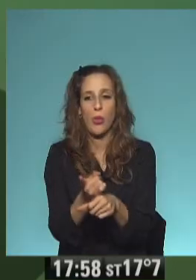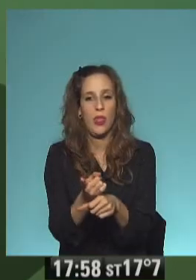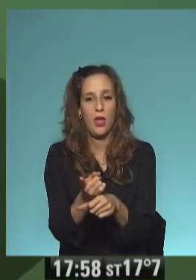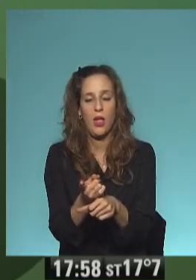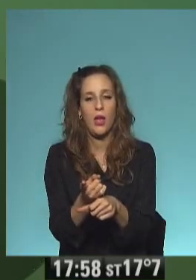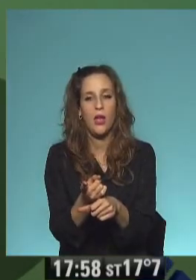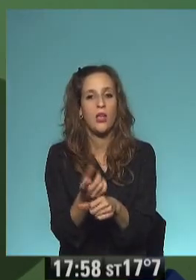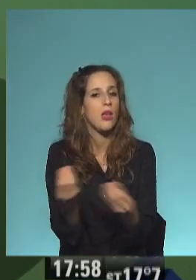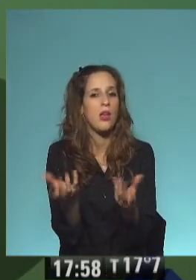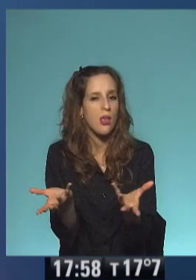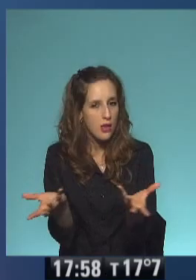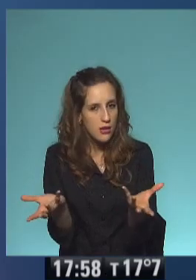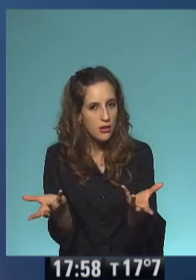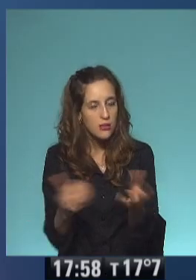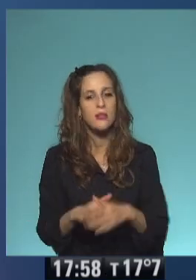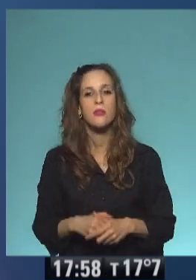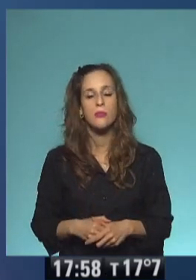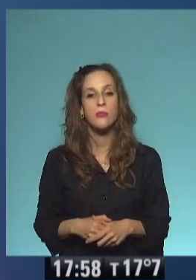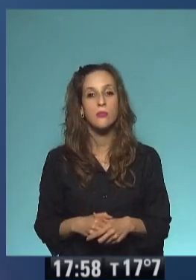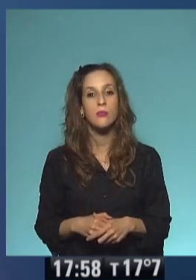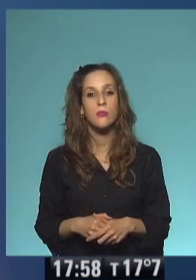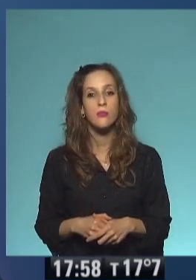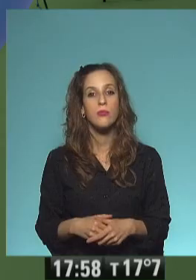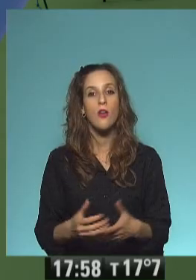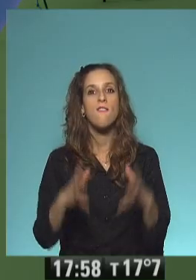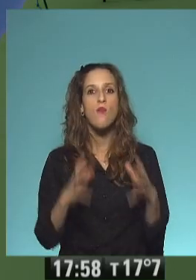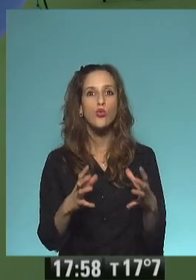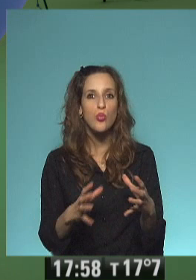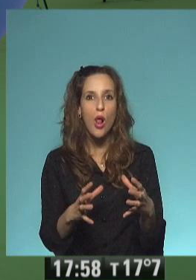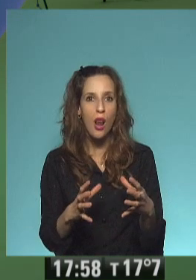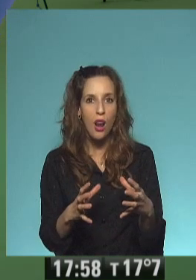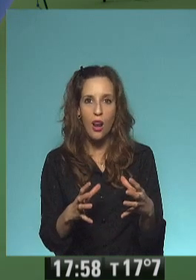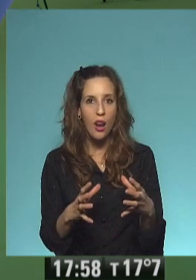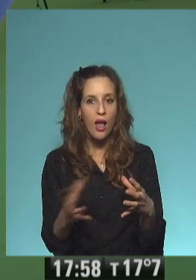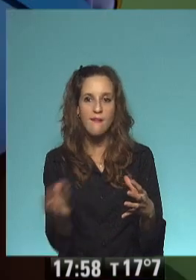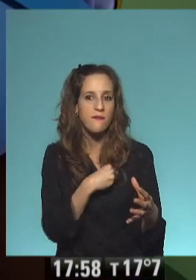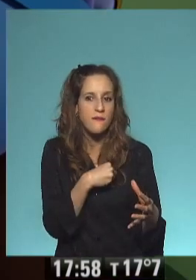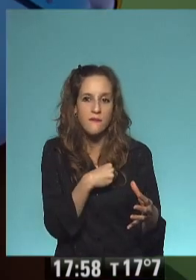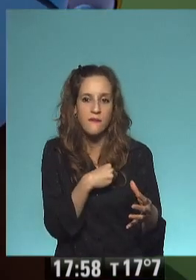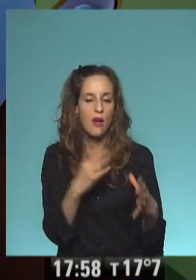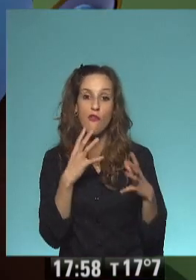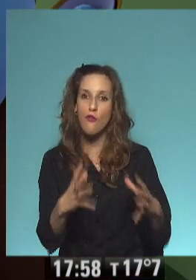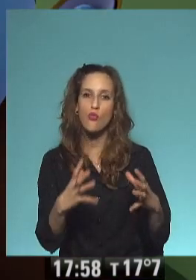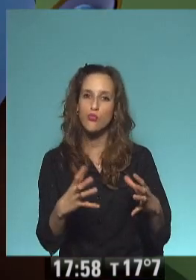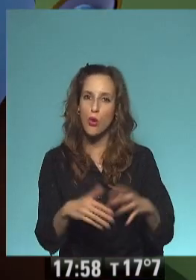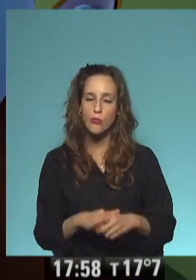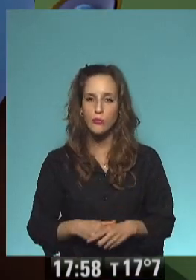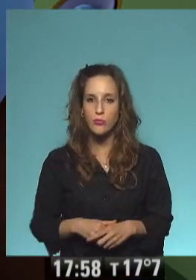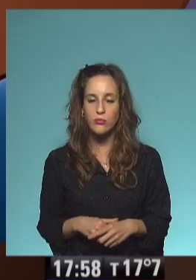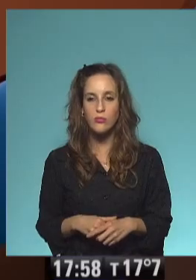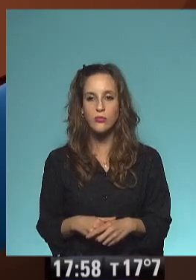encontraste? Sí, ¿qué? El fútbol. Encontré el fútbol.